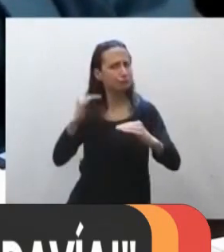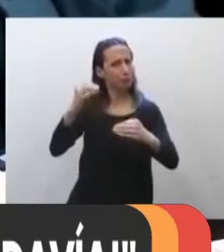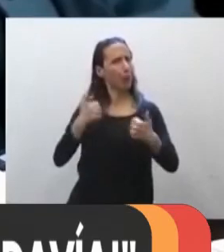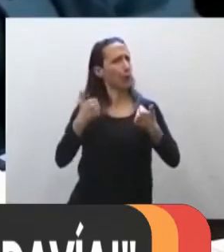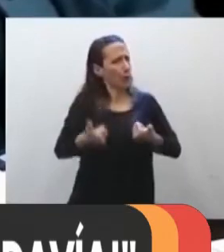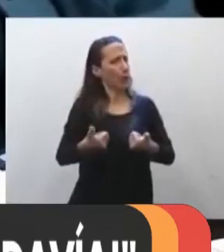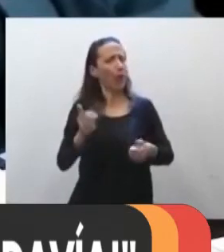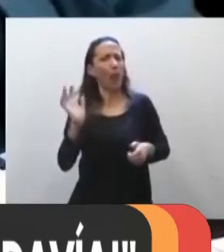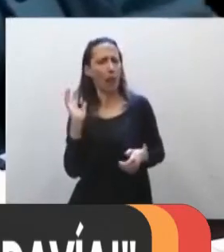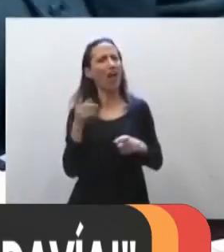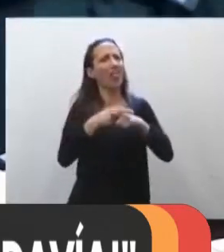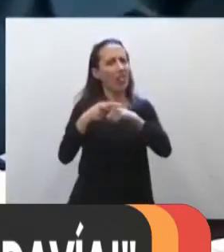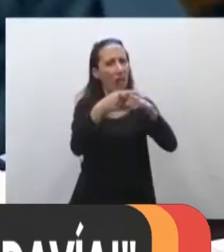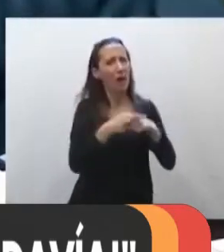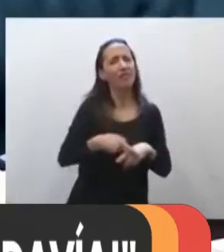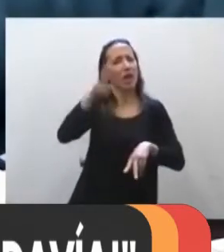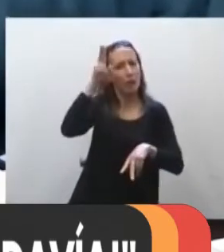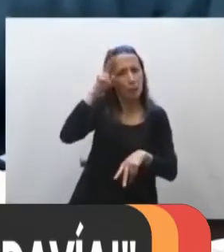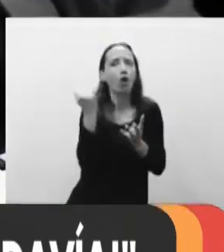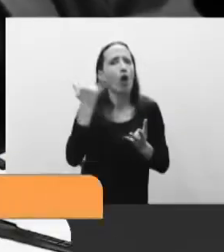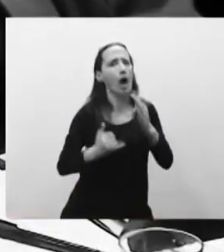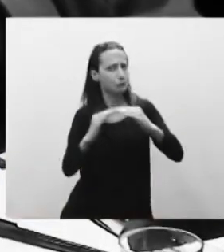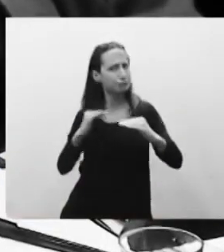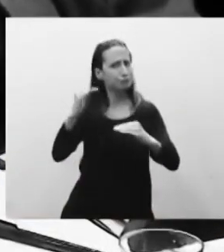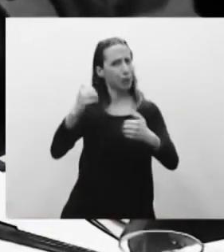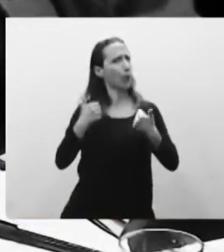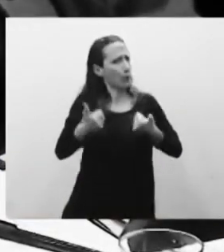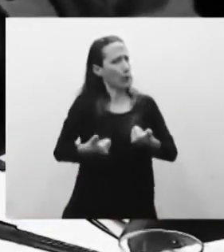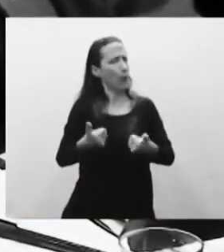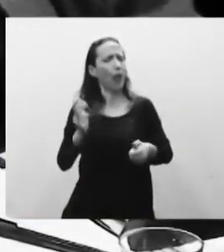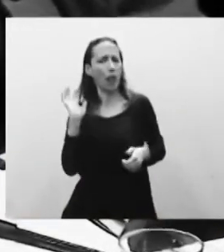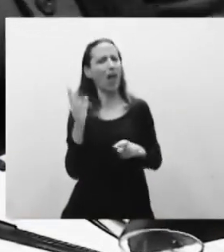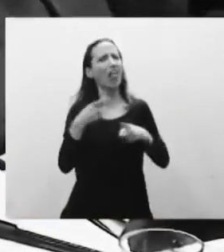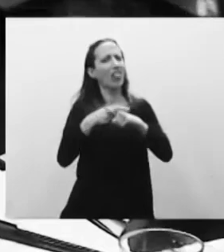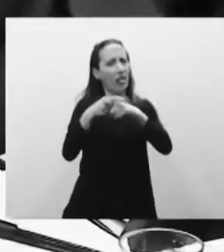un debate respetuoso que ha ido por un buen camino.